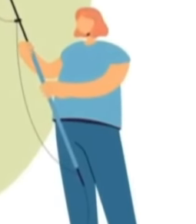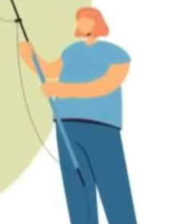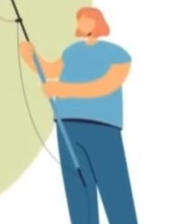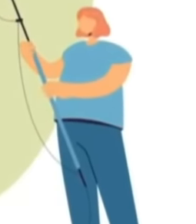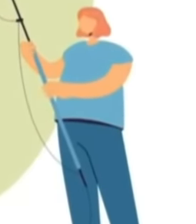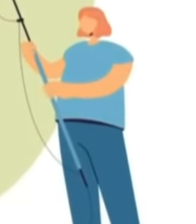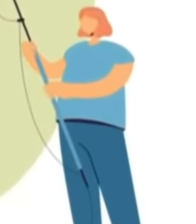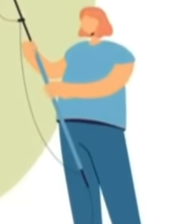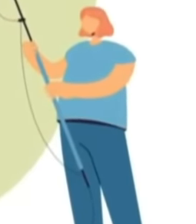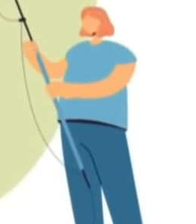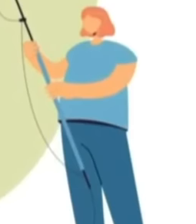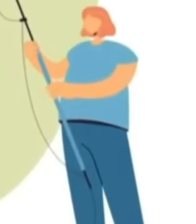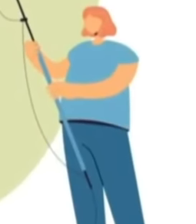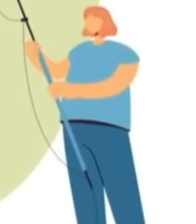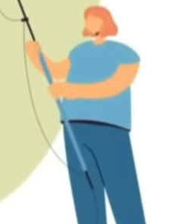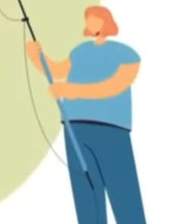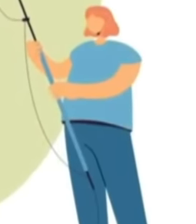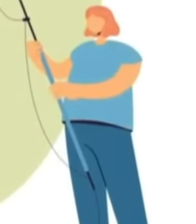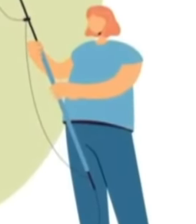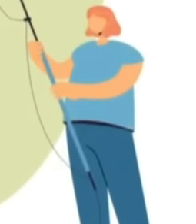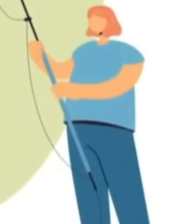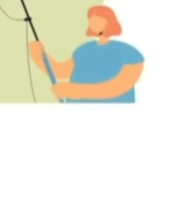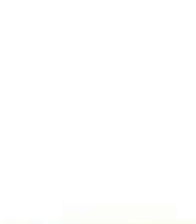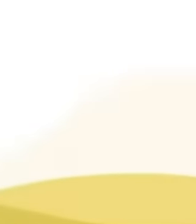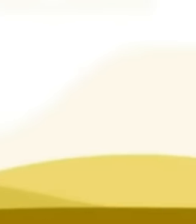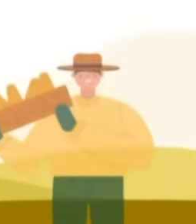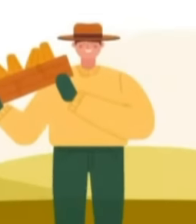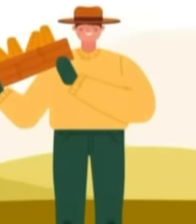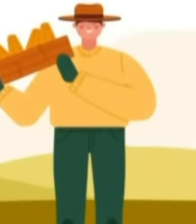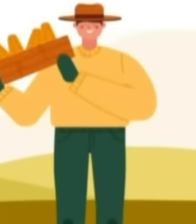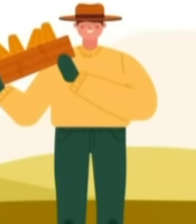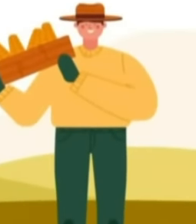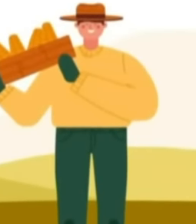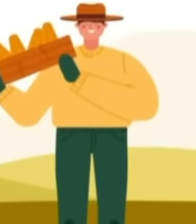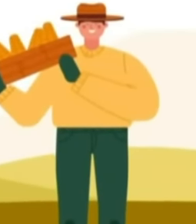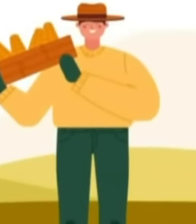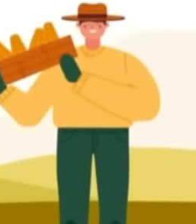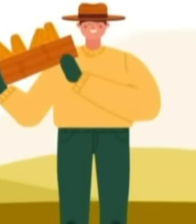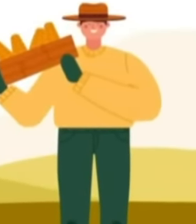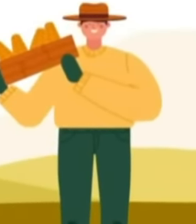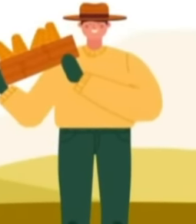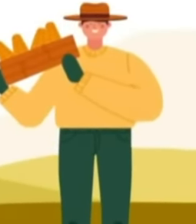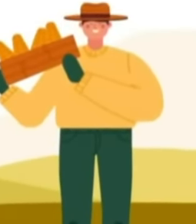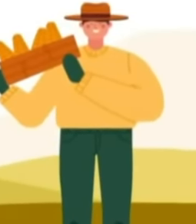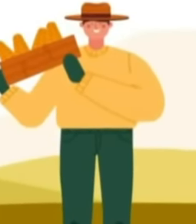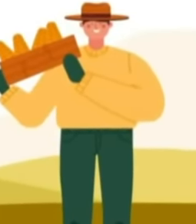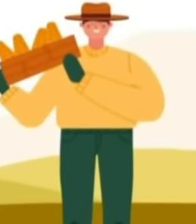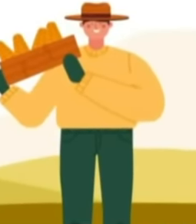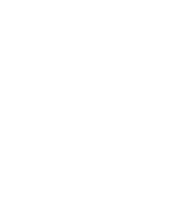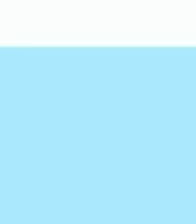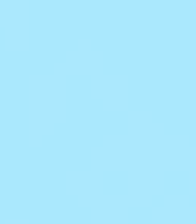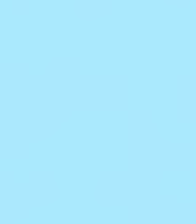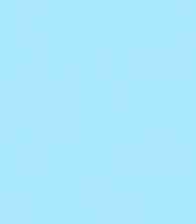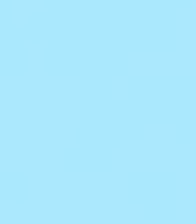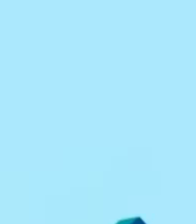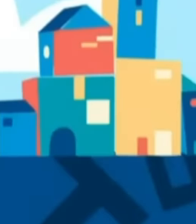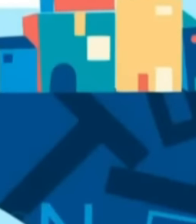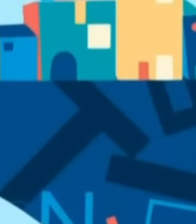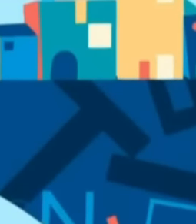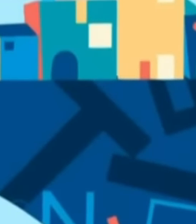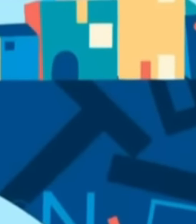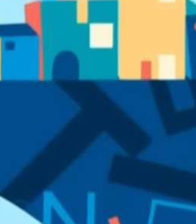y entretenimiento local, lo que permite reflejar la identidad de nuestro interior tan rico y maravilloso. La televisión por